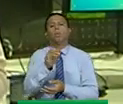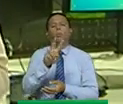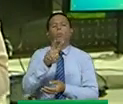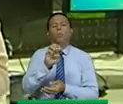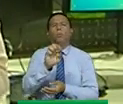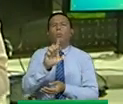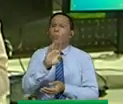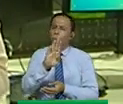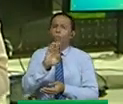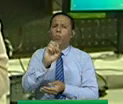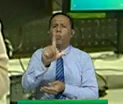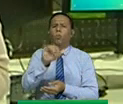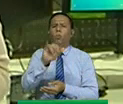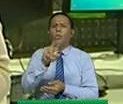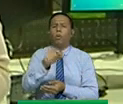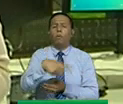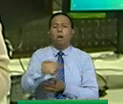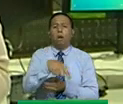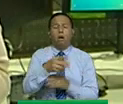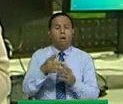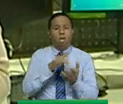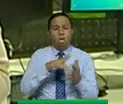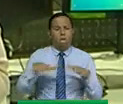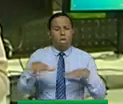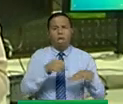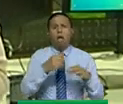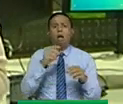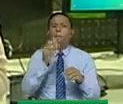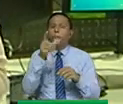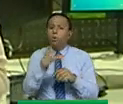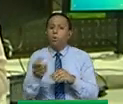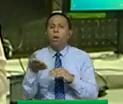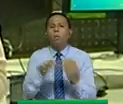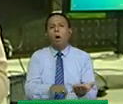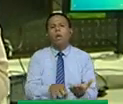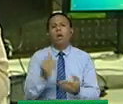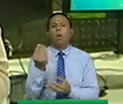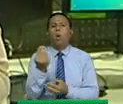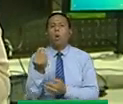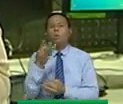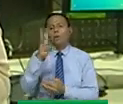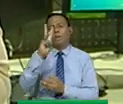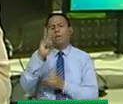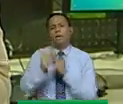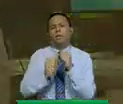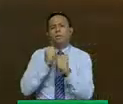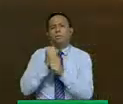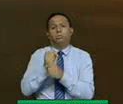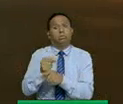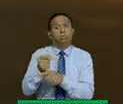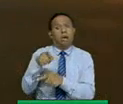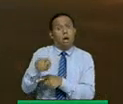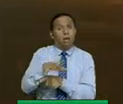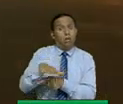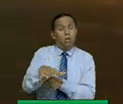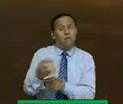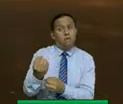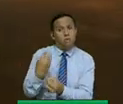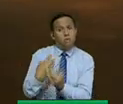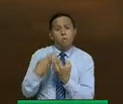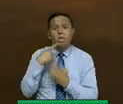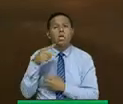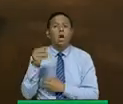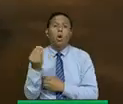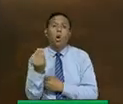deja una persona fallecida. Se trata de un joven de 16 años que según reportan los medios de esa localidad, pues el joven estaba junto a